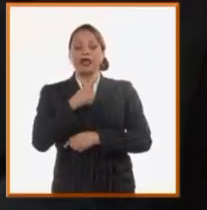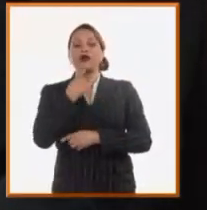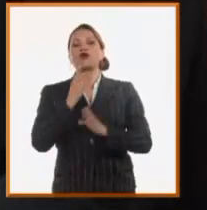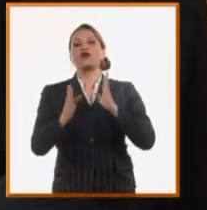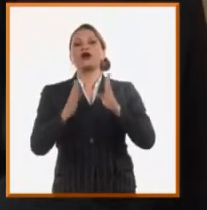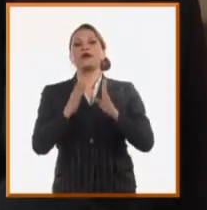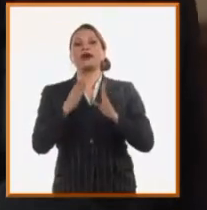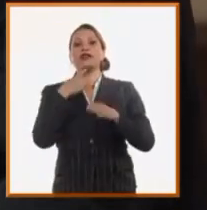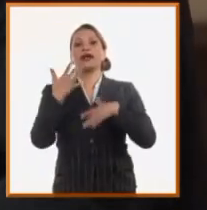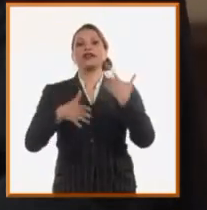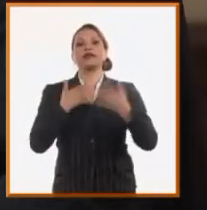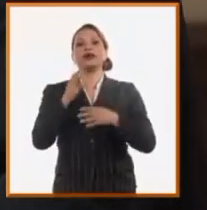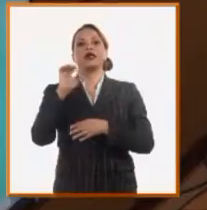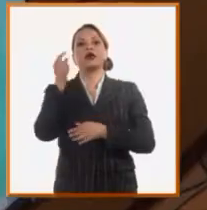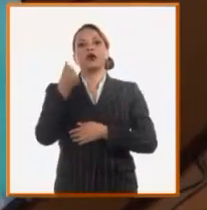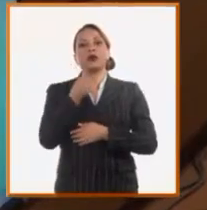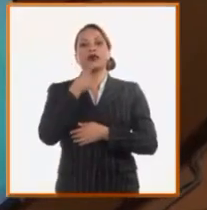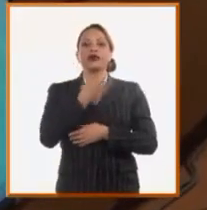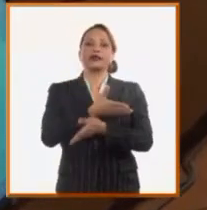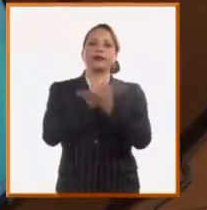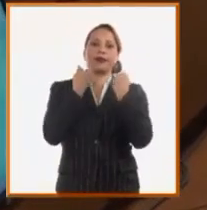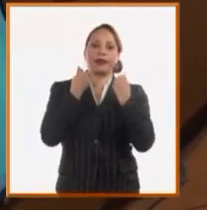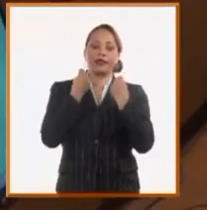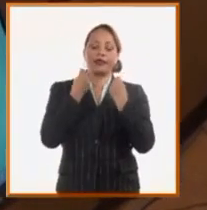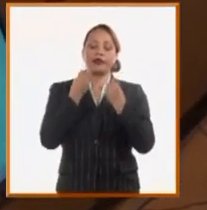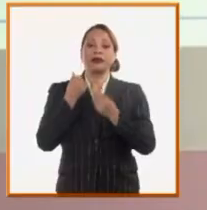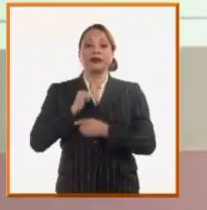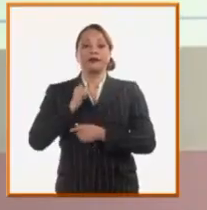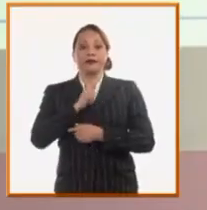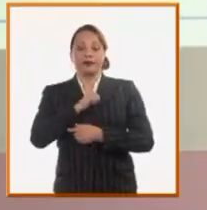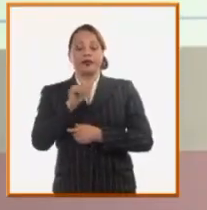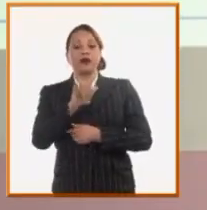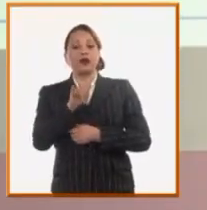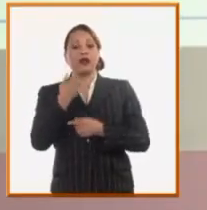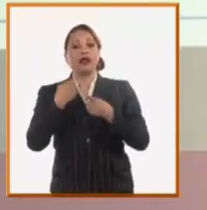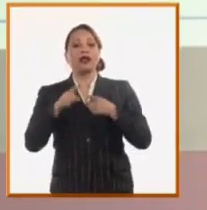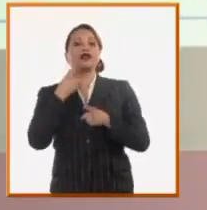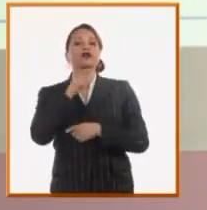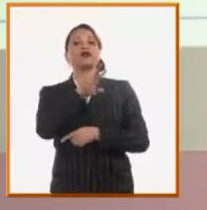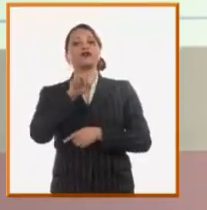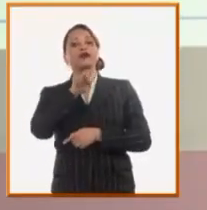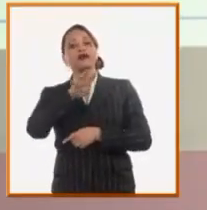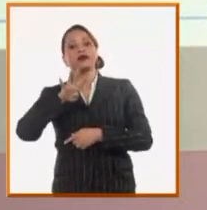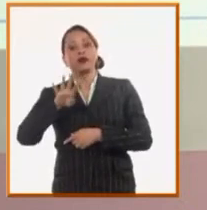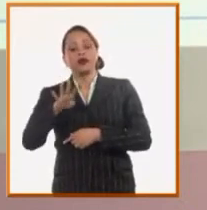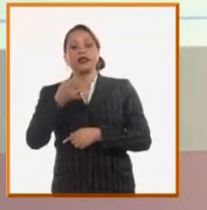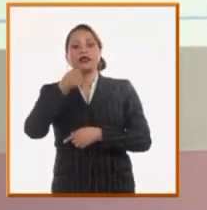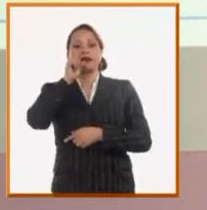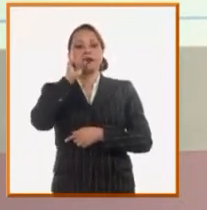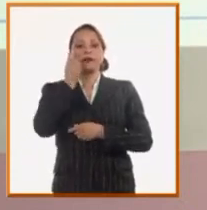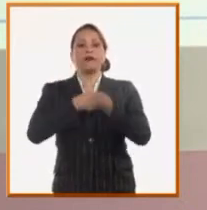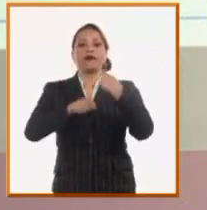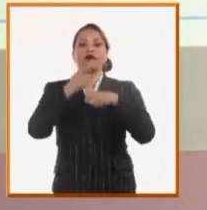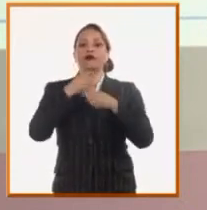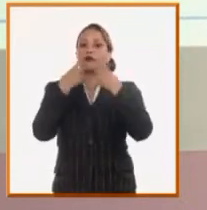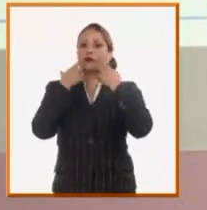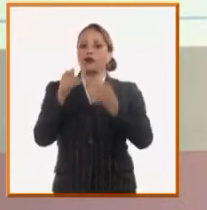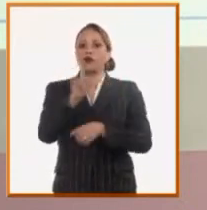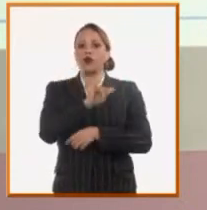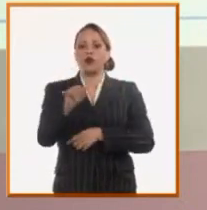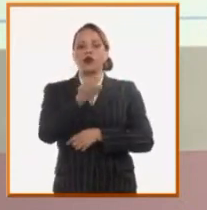del nivel de actividad económica del sector privado. También en el 2024 vamos a terminar inversiones importantes, igual que en el